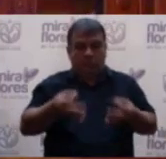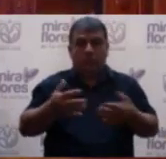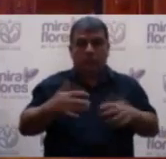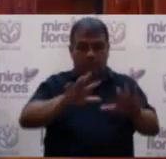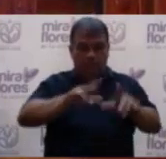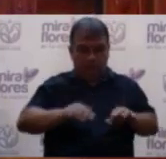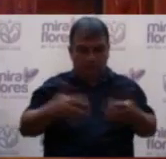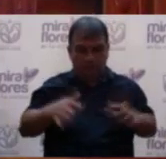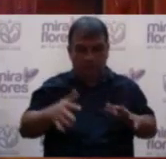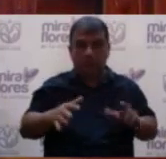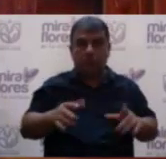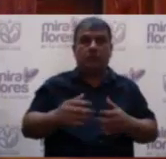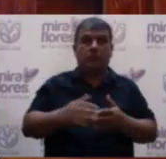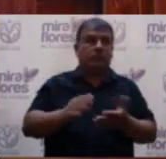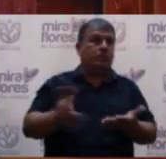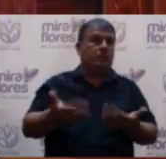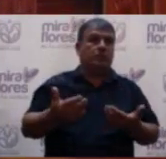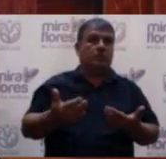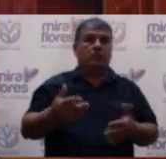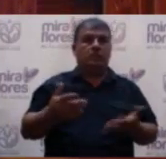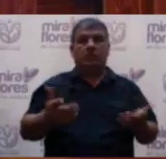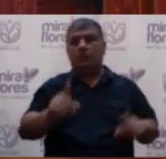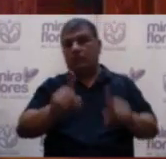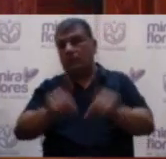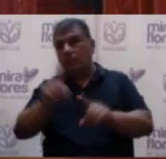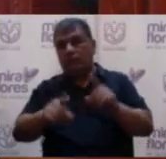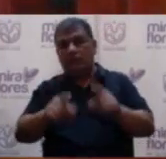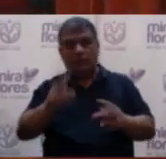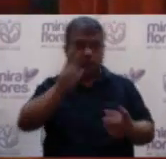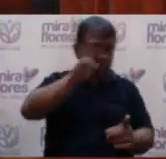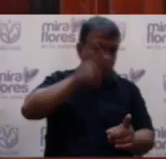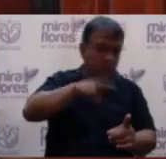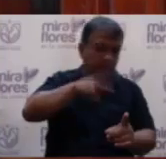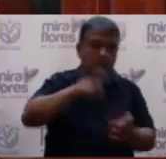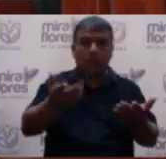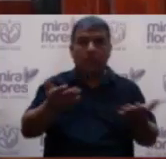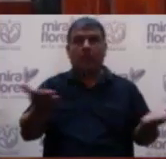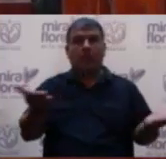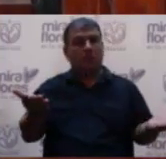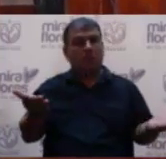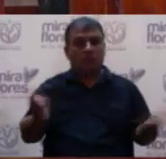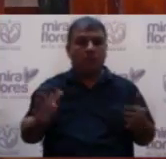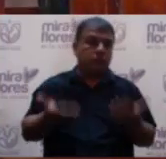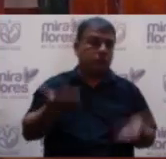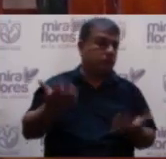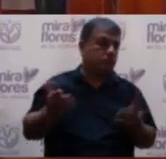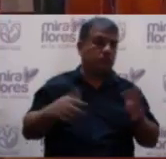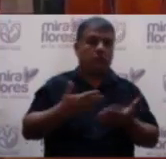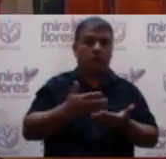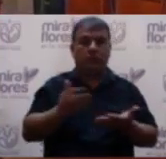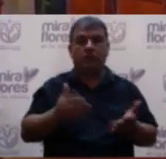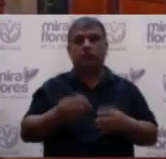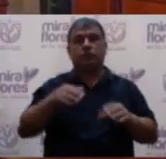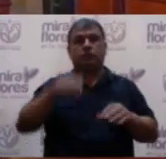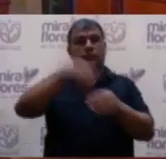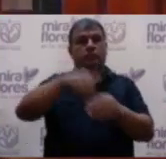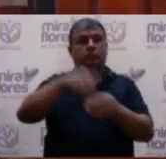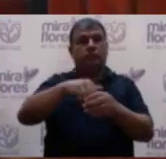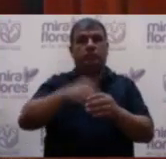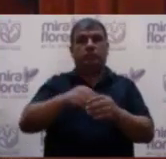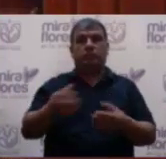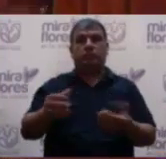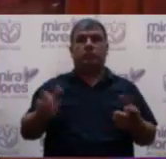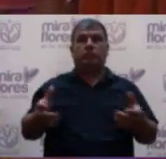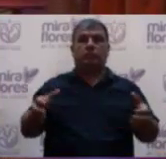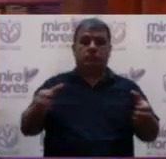en su posesión. No sé si hay alguna observación a la misma. Si no la hay, vamos a proceder a votar. Aquellos miembros del